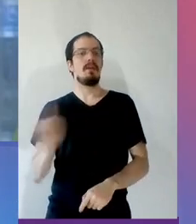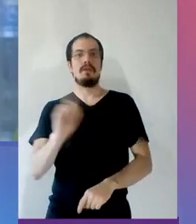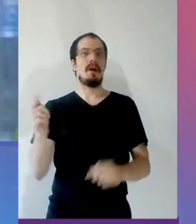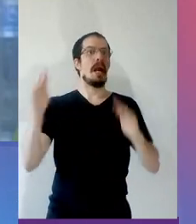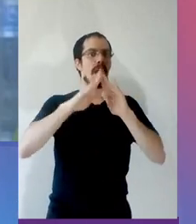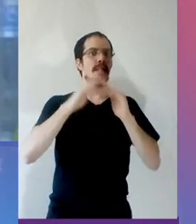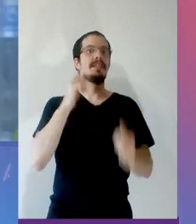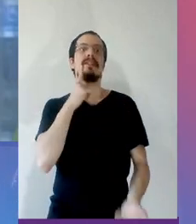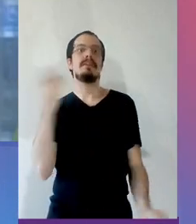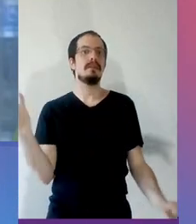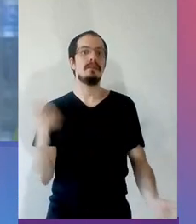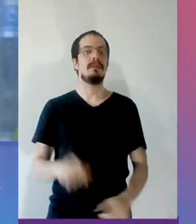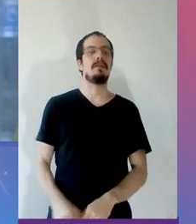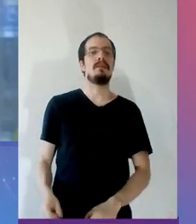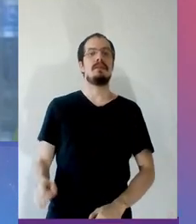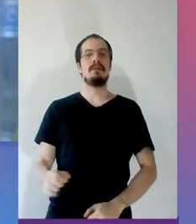trabajar